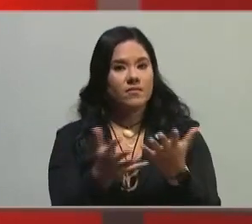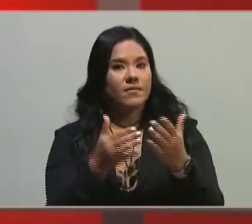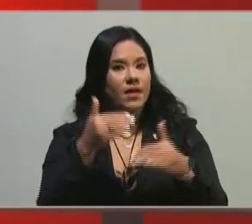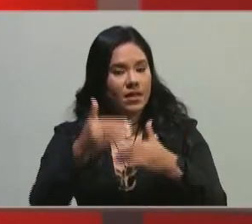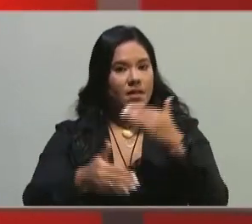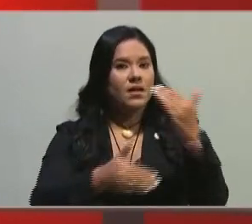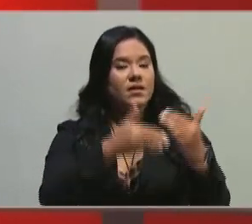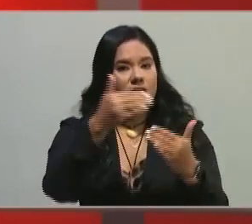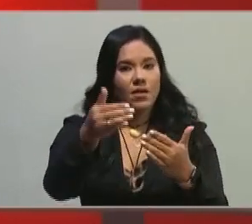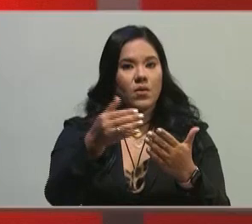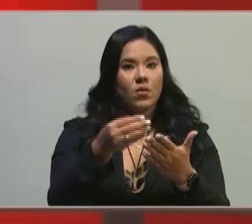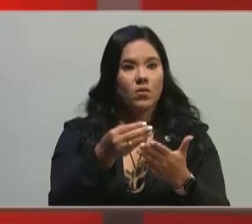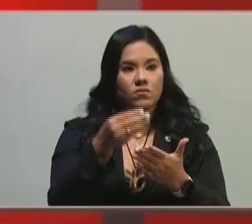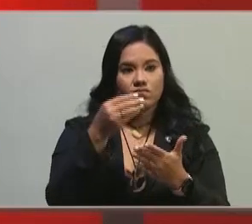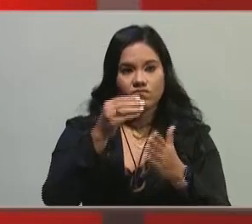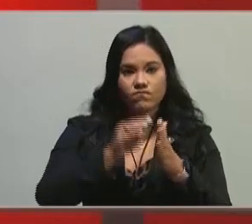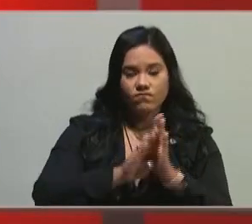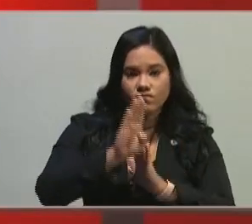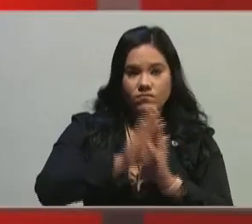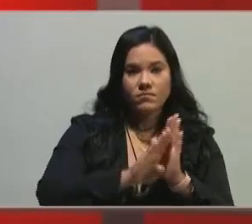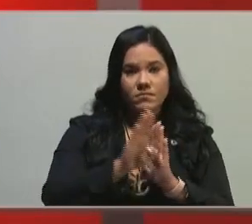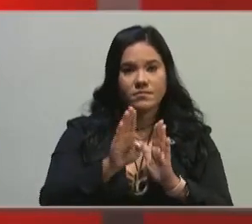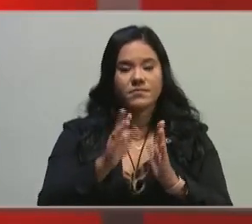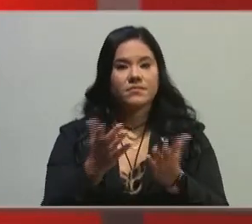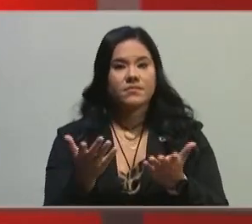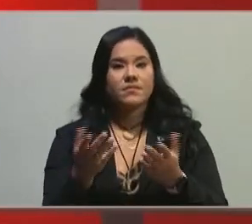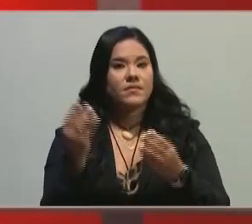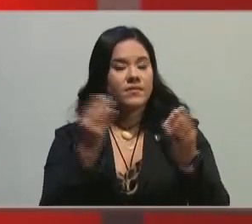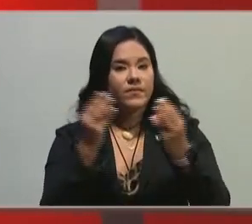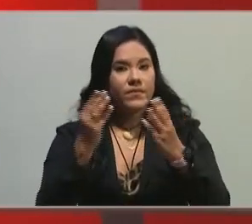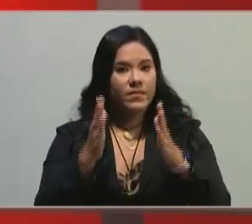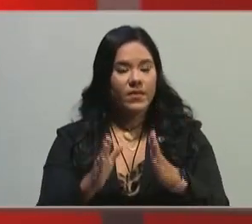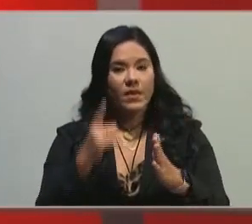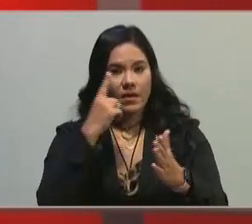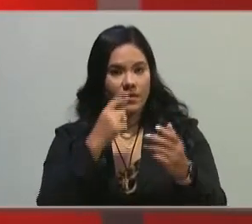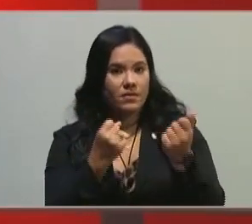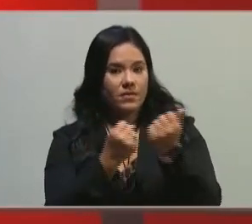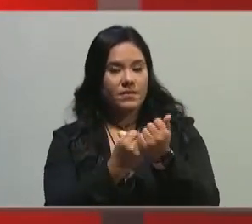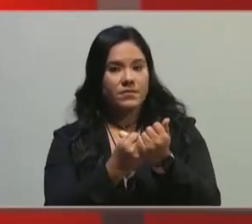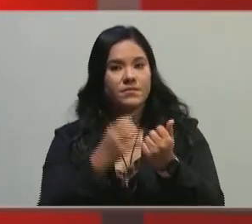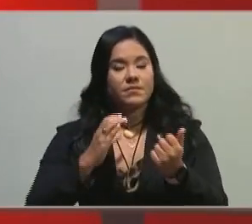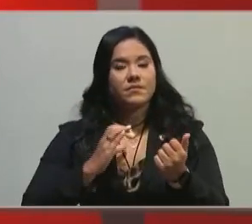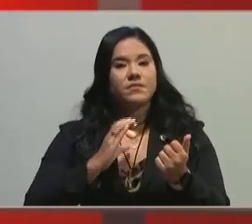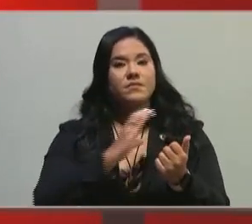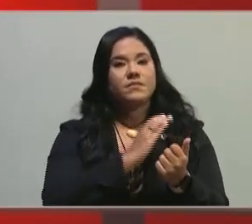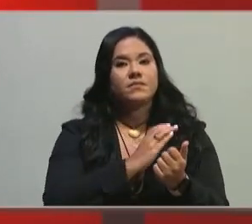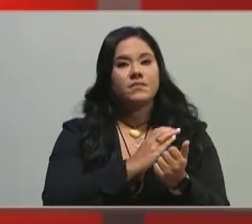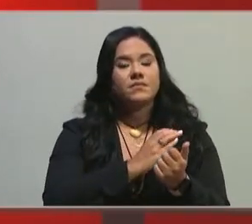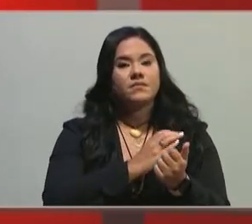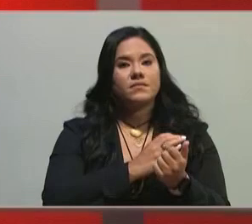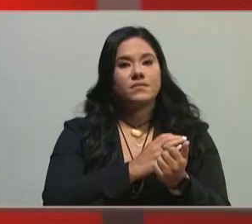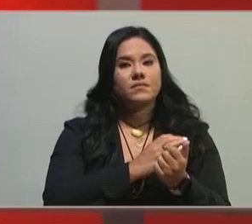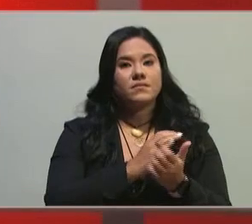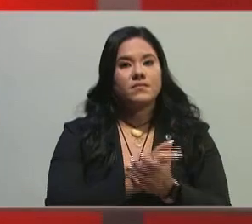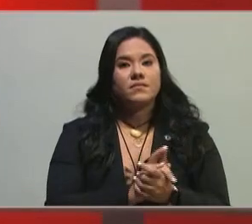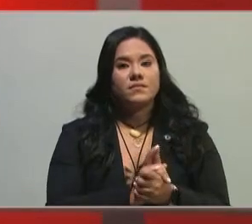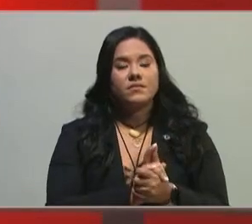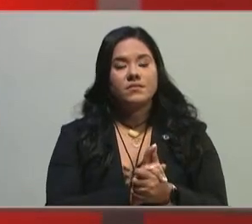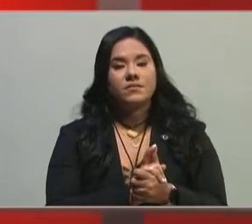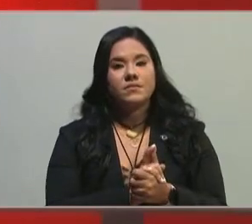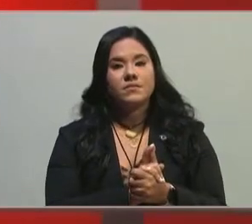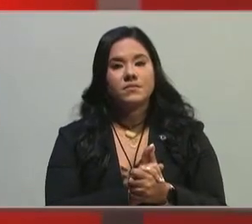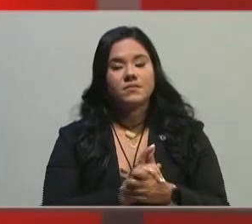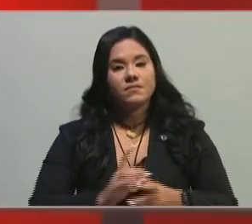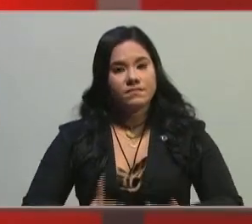nuestros barrios llámese eh reparaciones como lo estamos haciendo de techos en